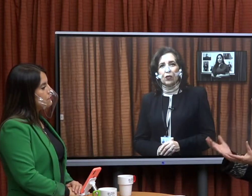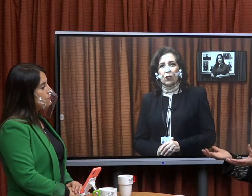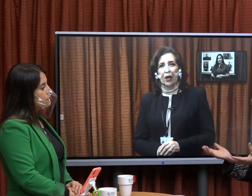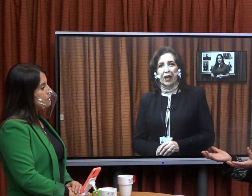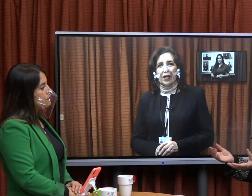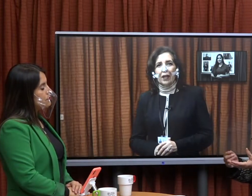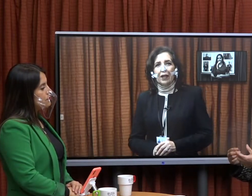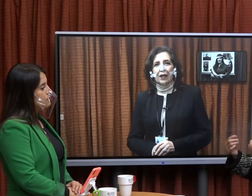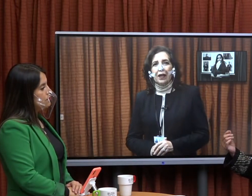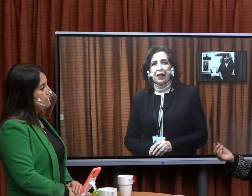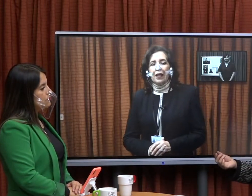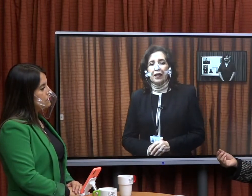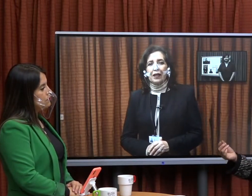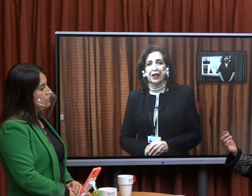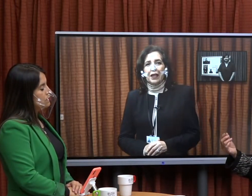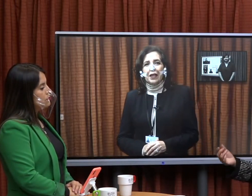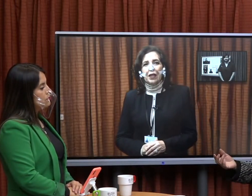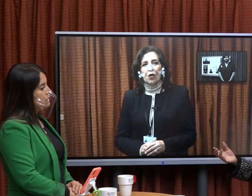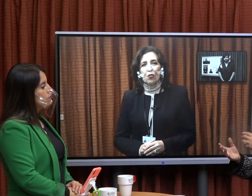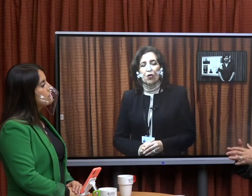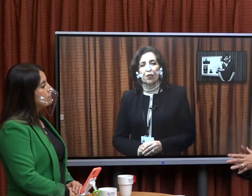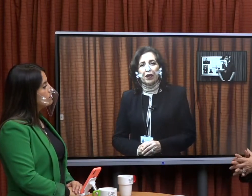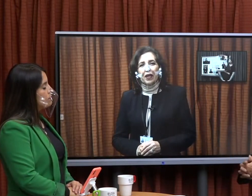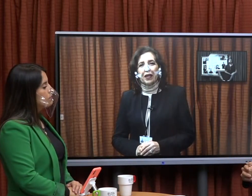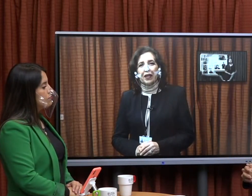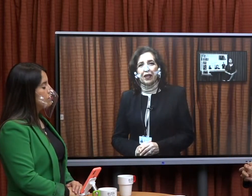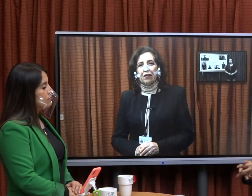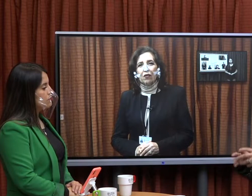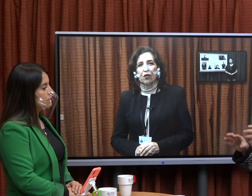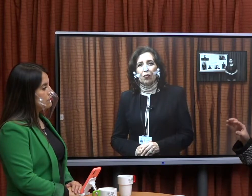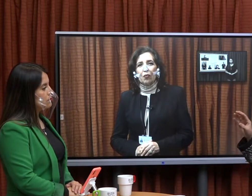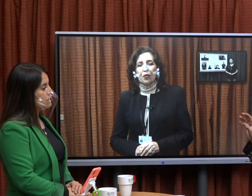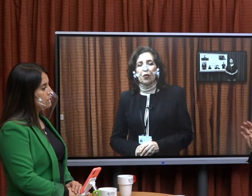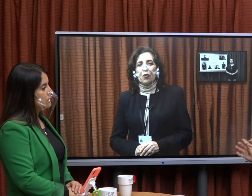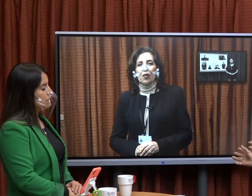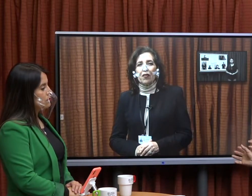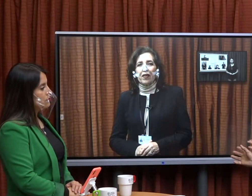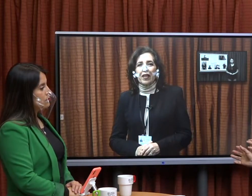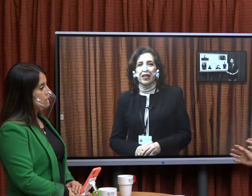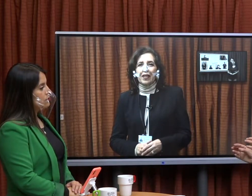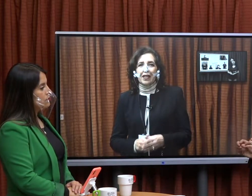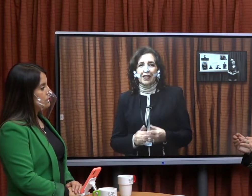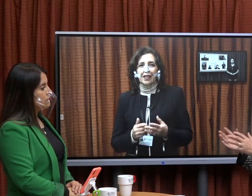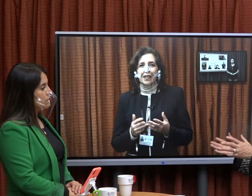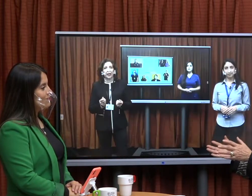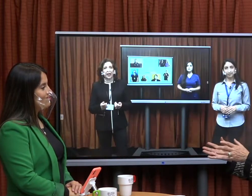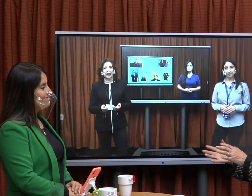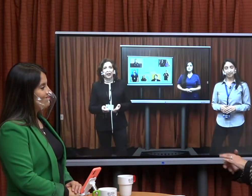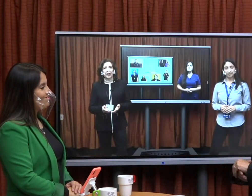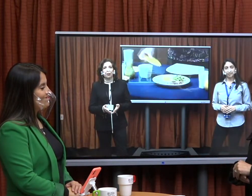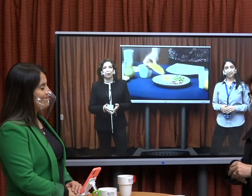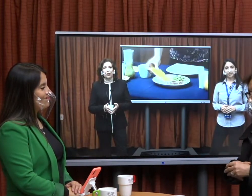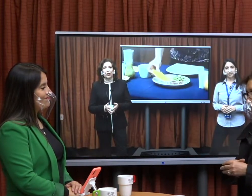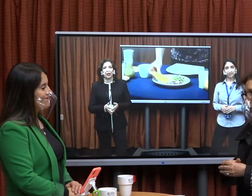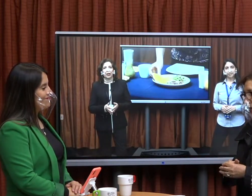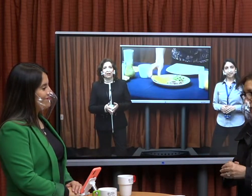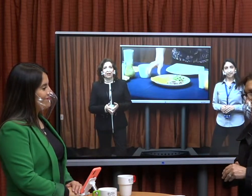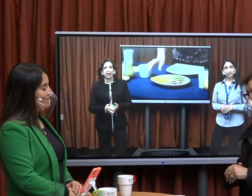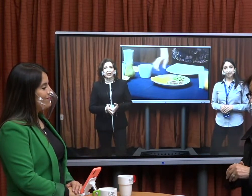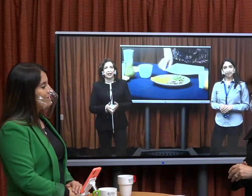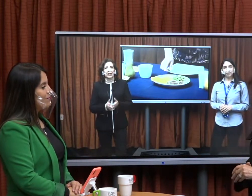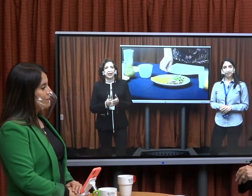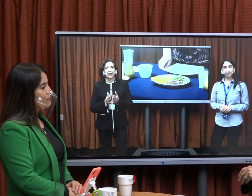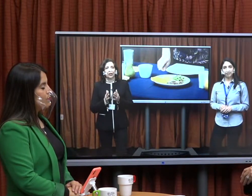¿Cómo se va a realizar este trabajo? De acuerdo a lo que tenemos conocimiento, ¿no es cierto?, y que vamos a afinar detalles en una próxima reunión del día